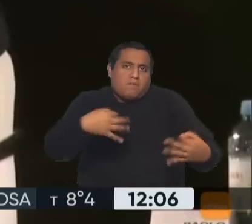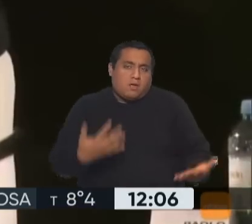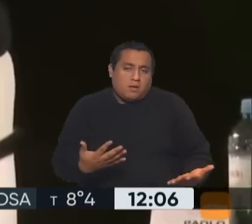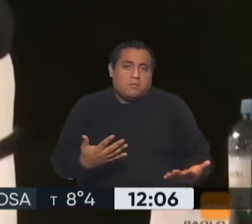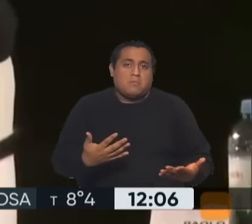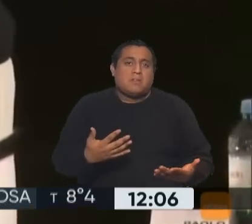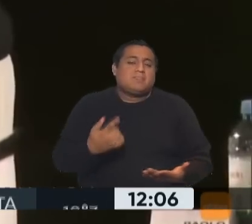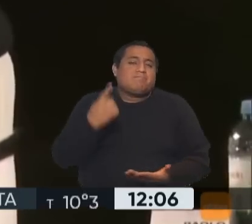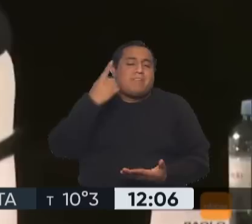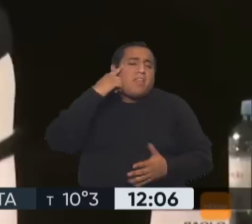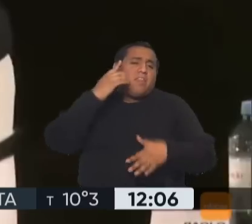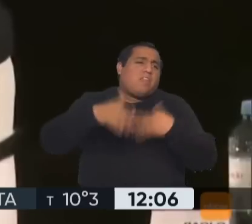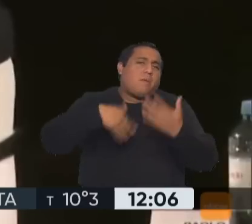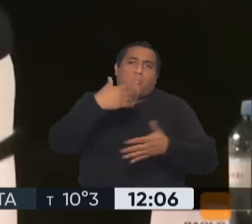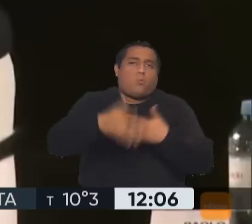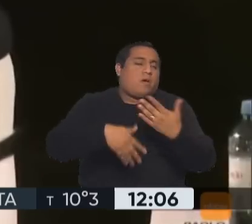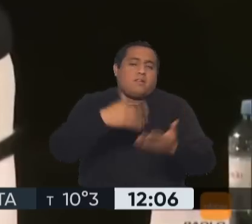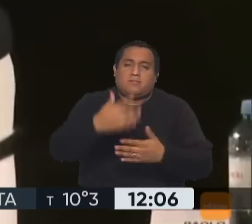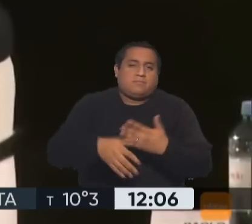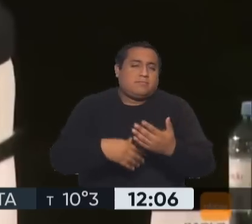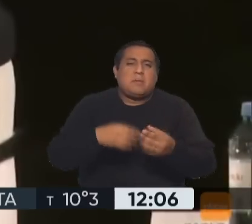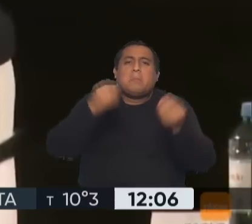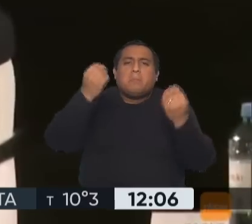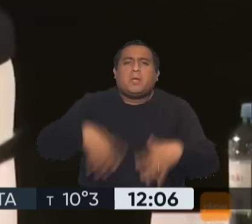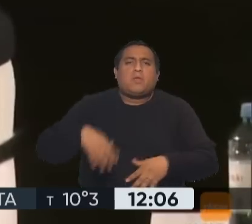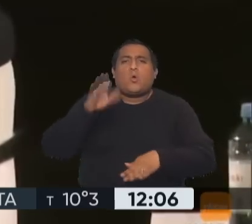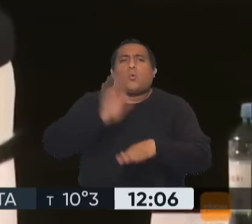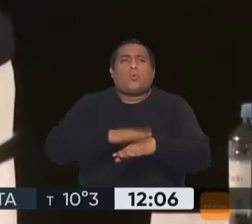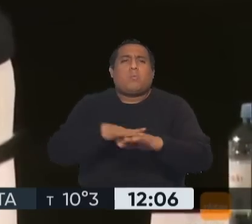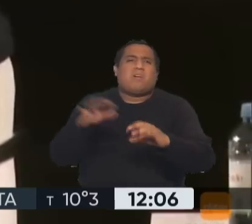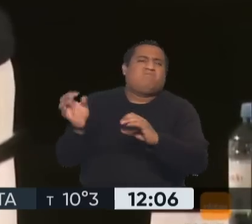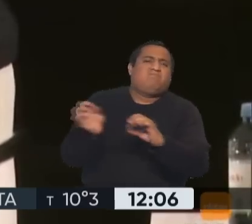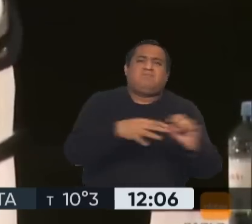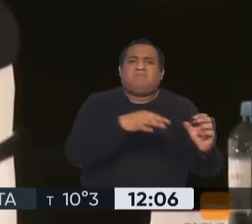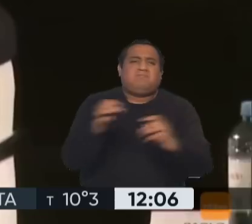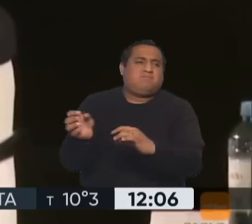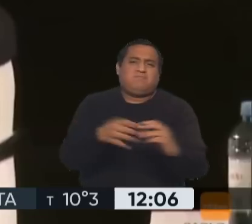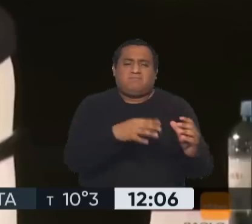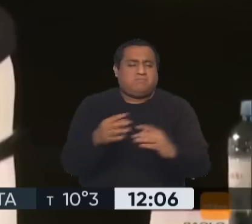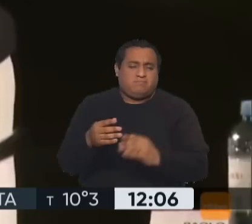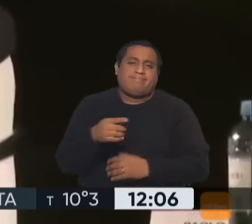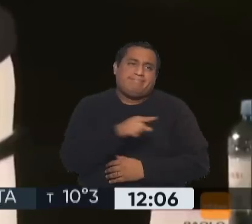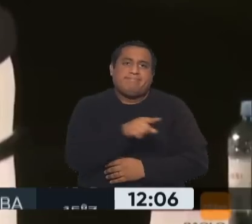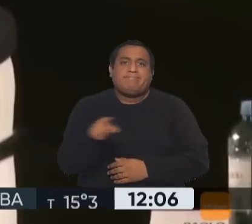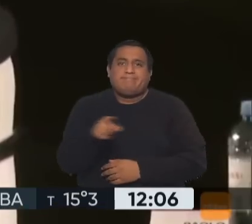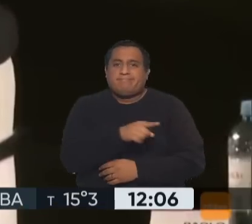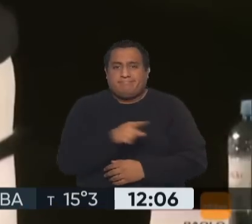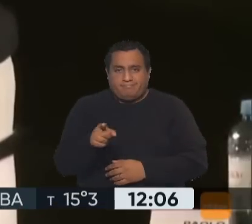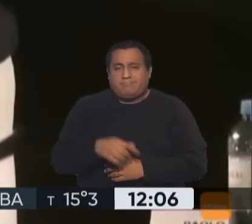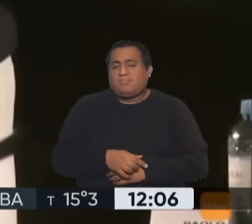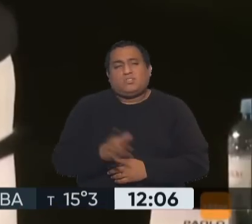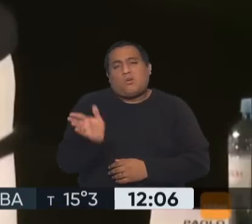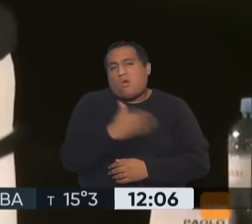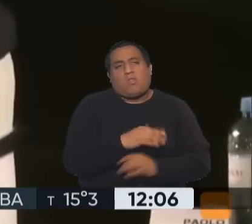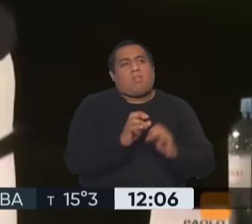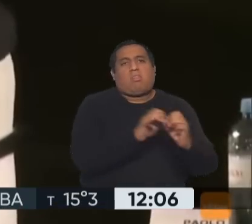sentido común se fue perdiendo en toda la grieta, la múltiple grieta que tenemos por todo